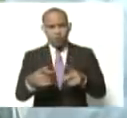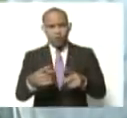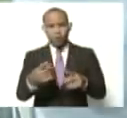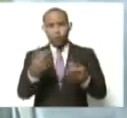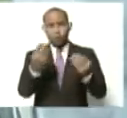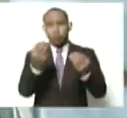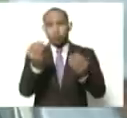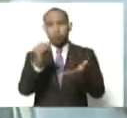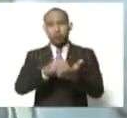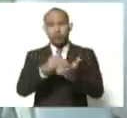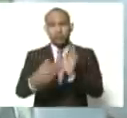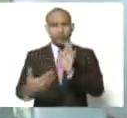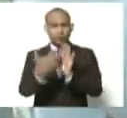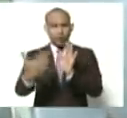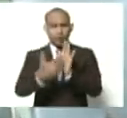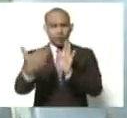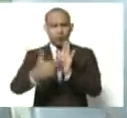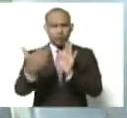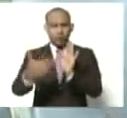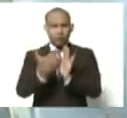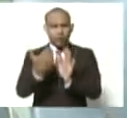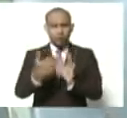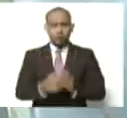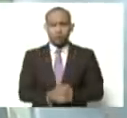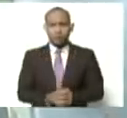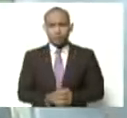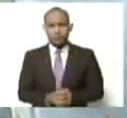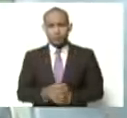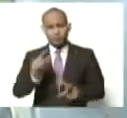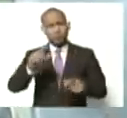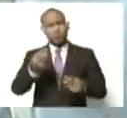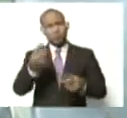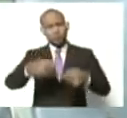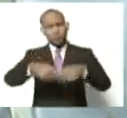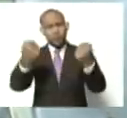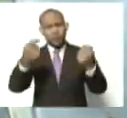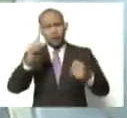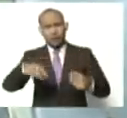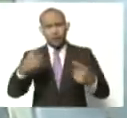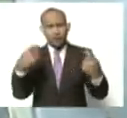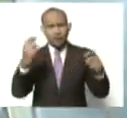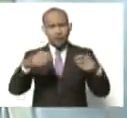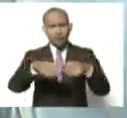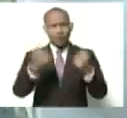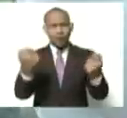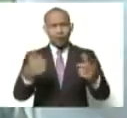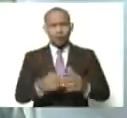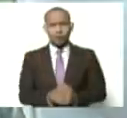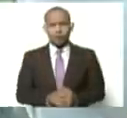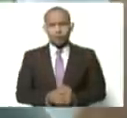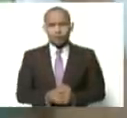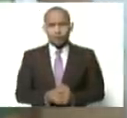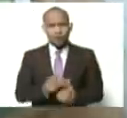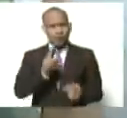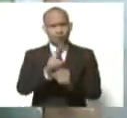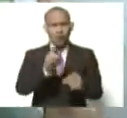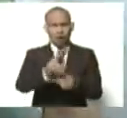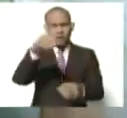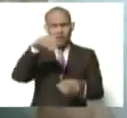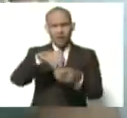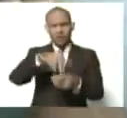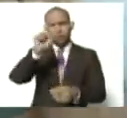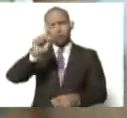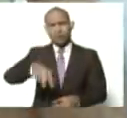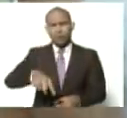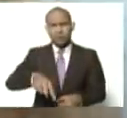varios los intentos de agresión, los intentos de sabotaje, los intentos de siembra de violencia antes, durante el